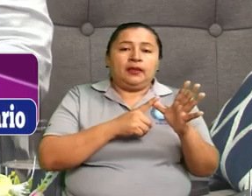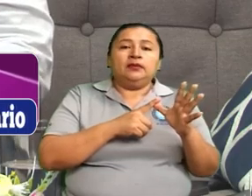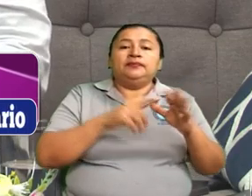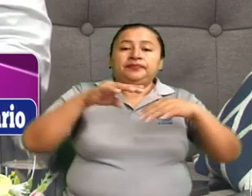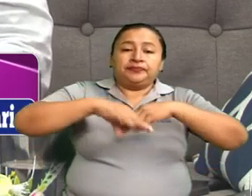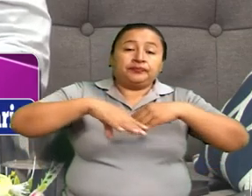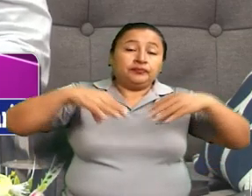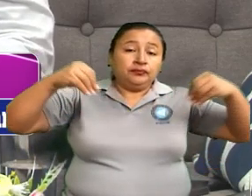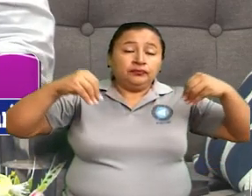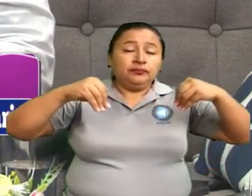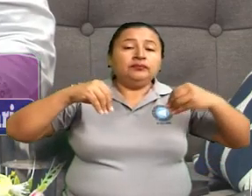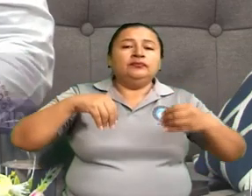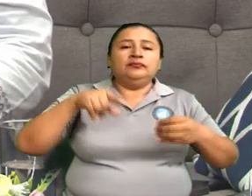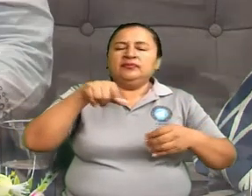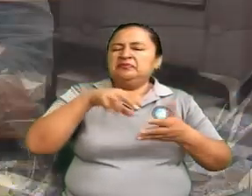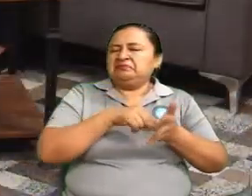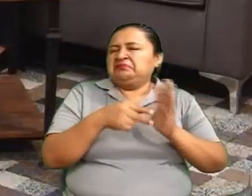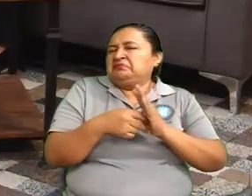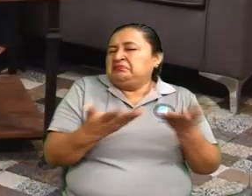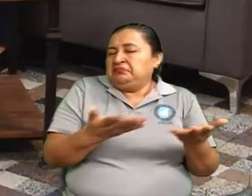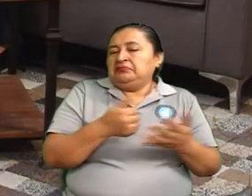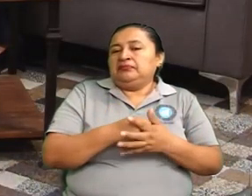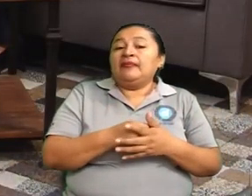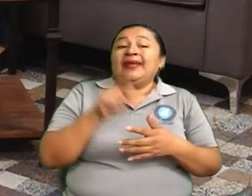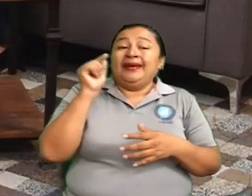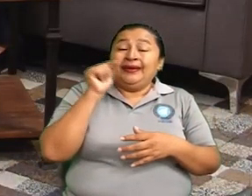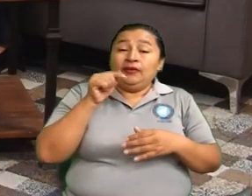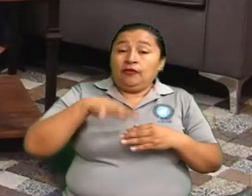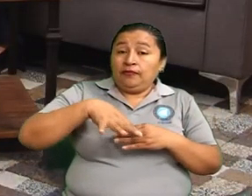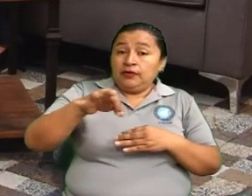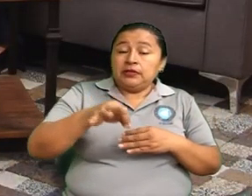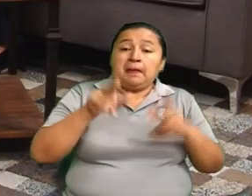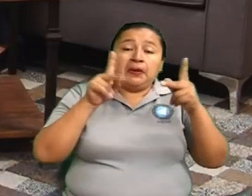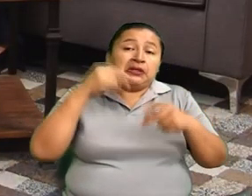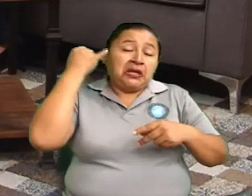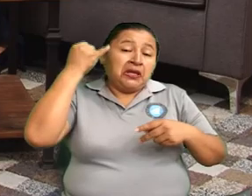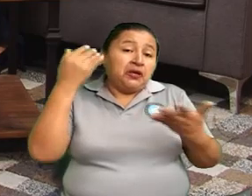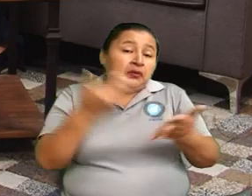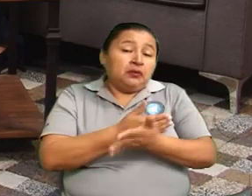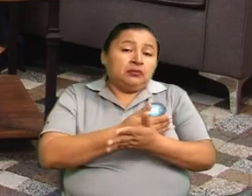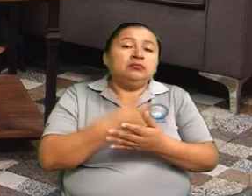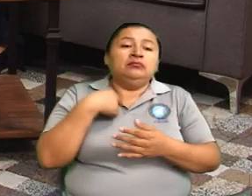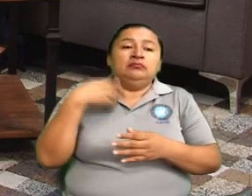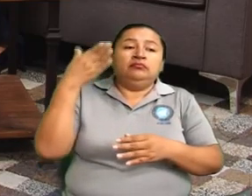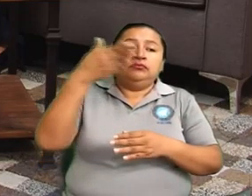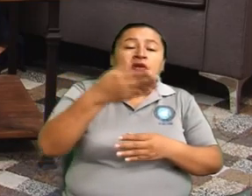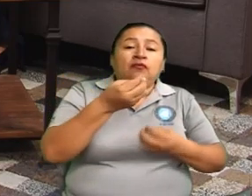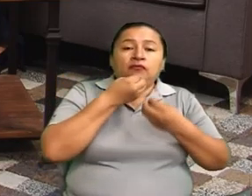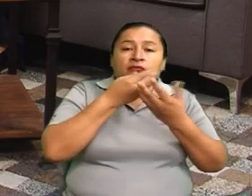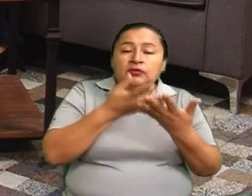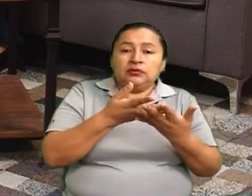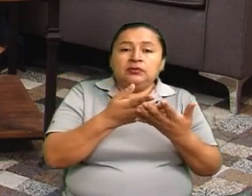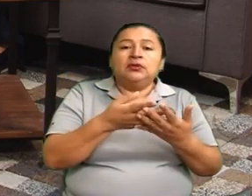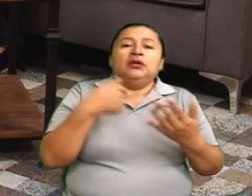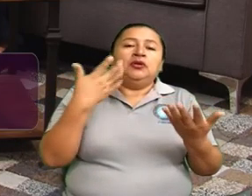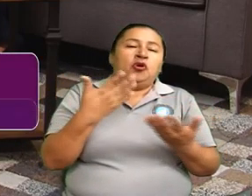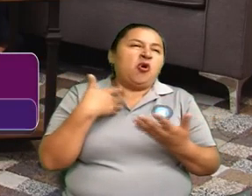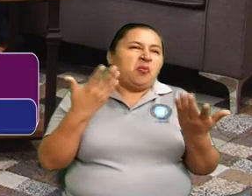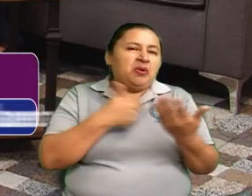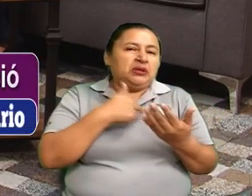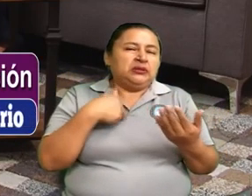Jinotega. Entonces, ¿y eso qué significa? Son oficinas donde quien quiere emprender va a ir a buscar información. Entonces, cómo armar